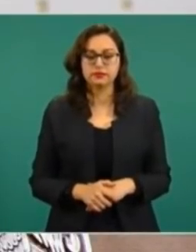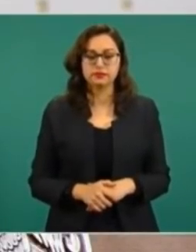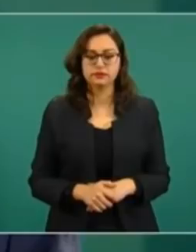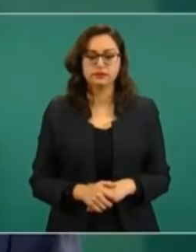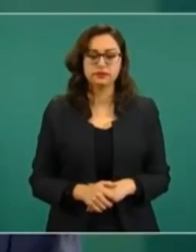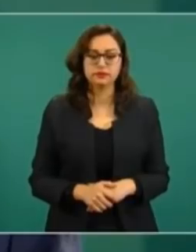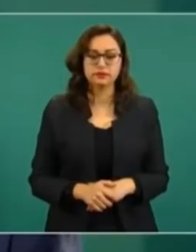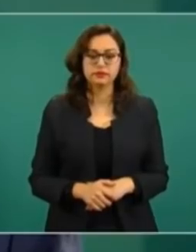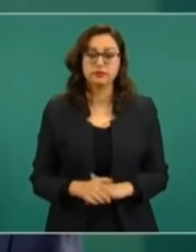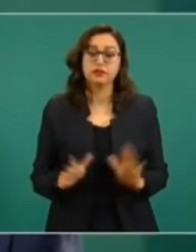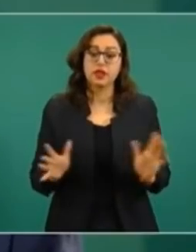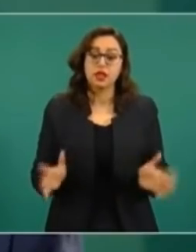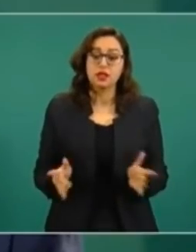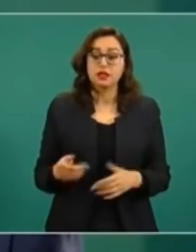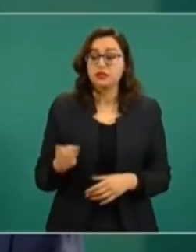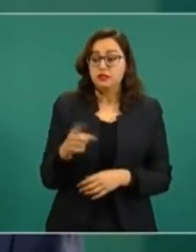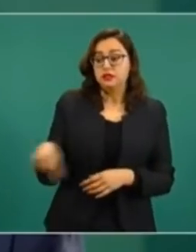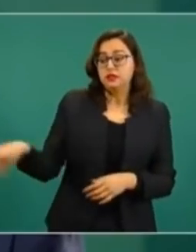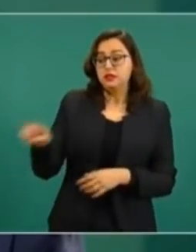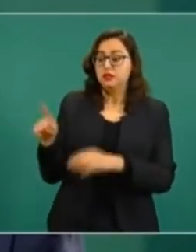del intervencionismo